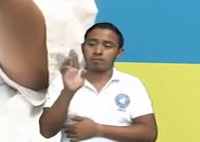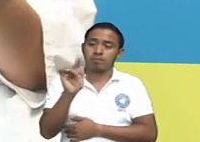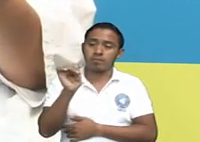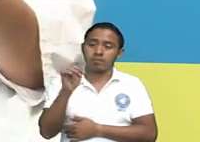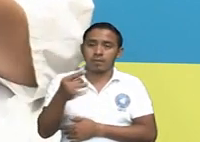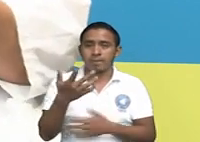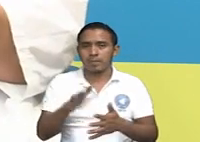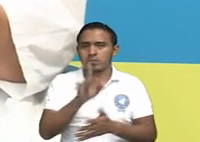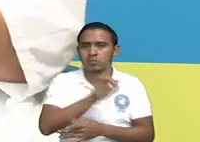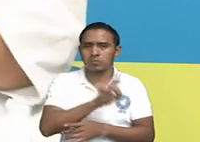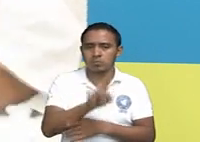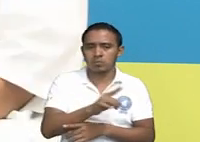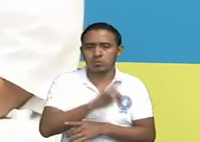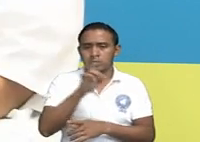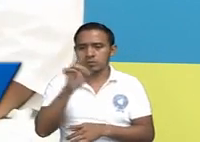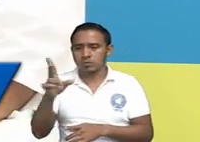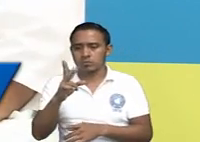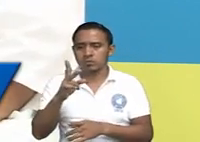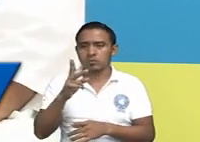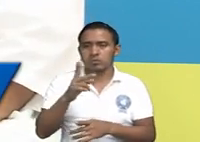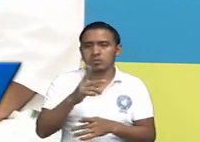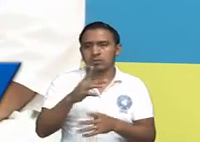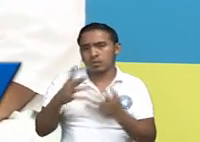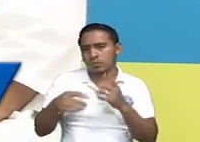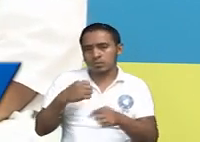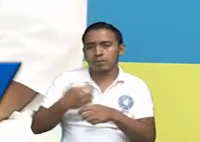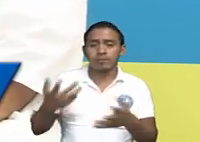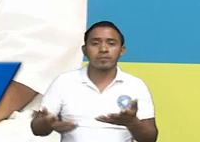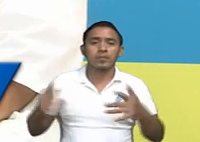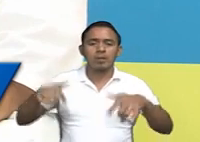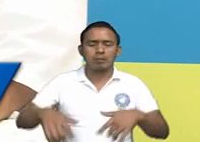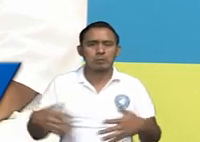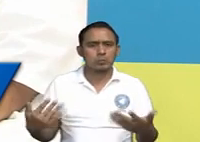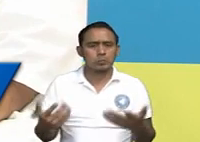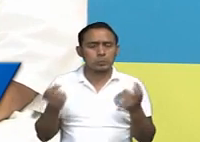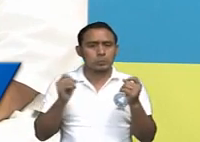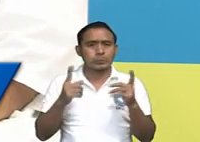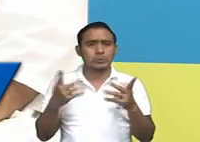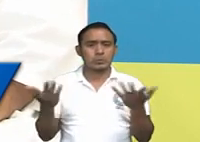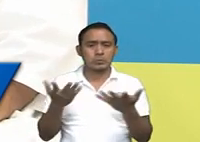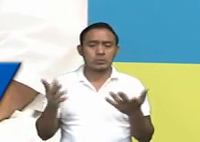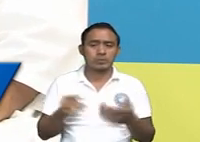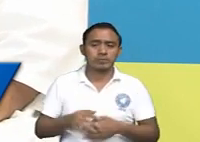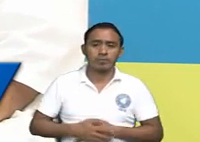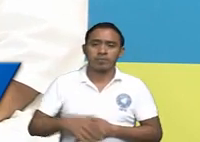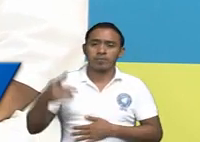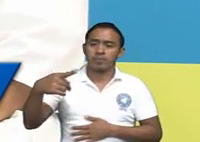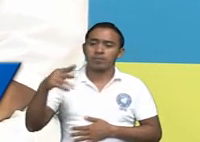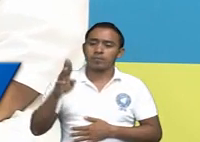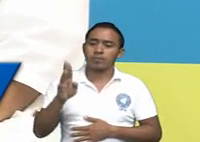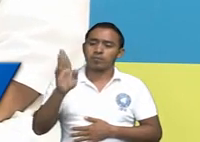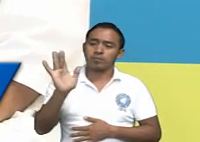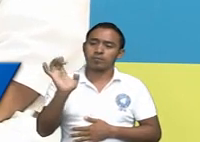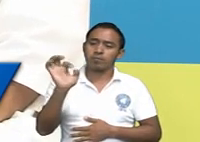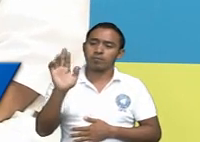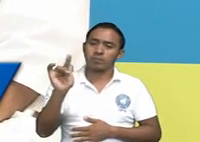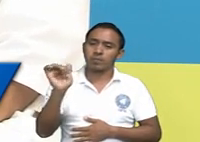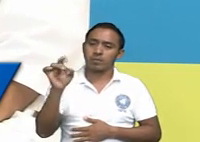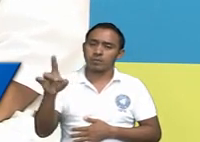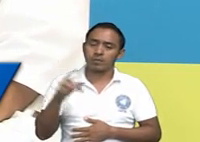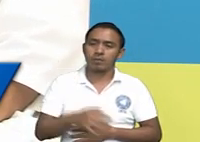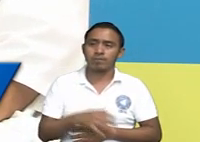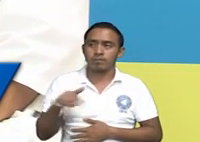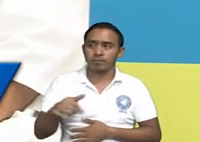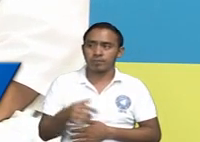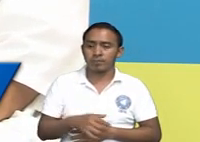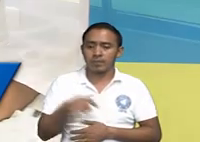entre los 11, 12. Ahora tenemos un fenómeno sobre la pubertad. Y es un fenómeno que viene sucediendo en